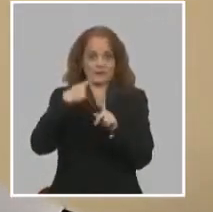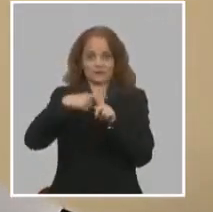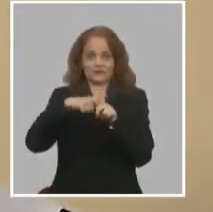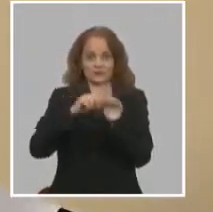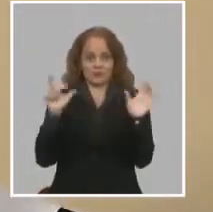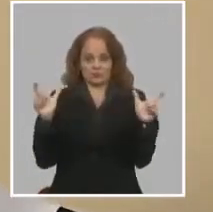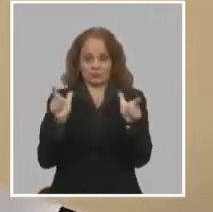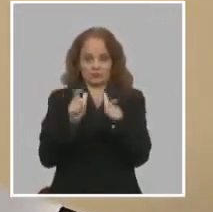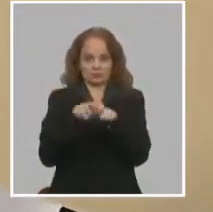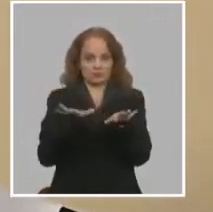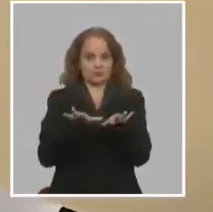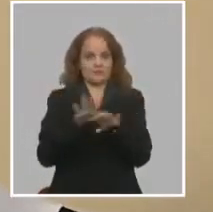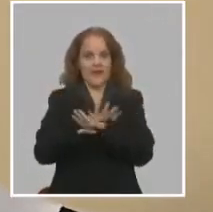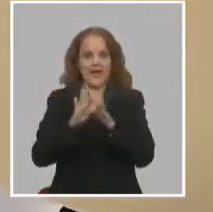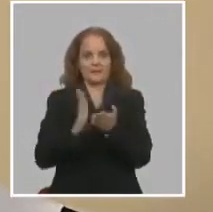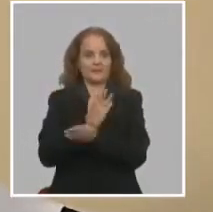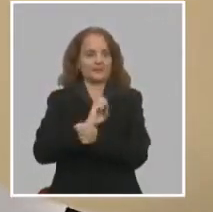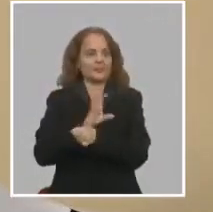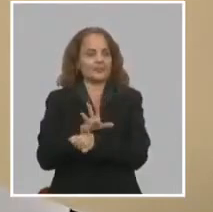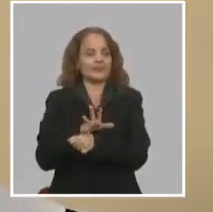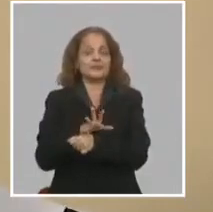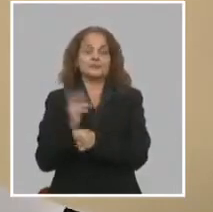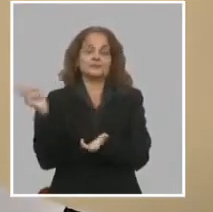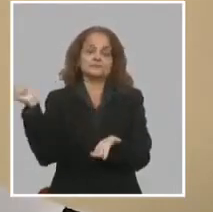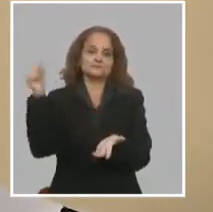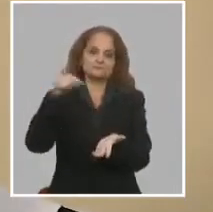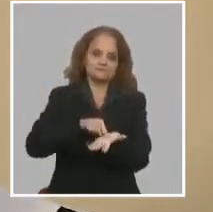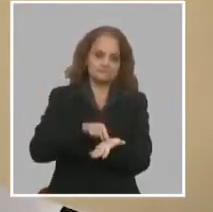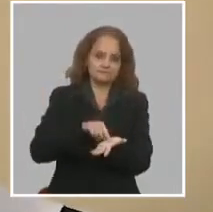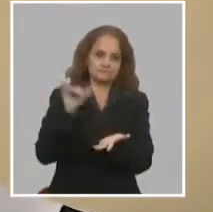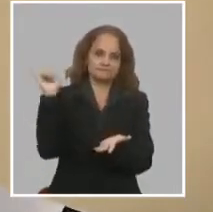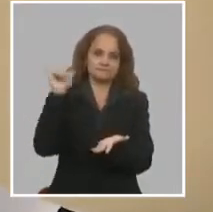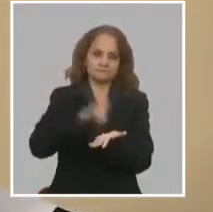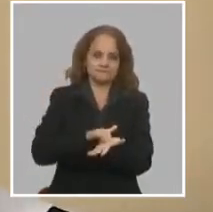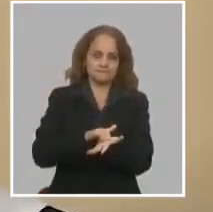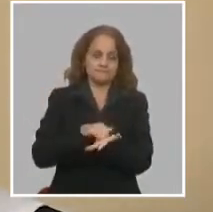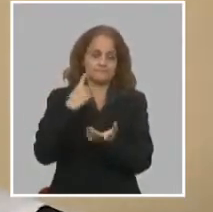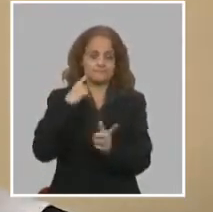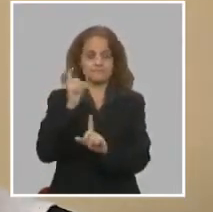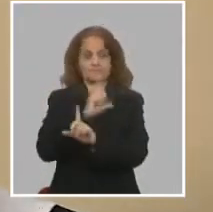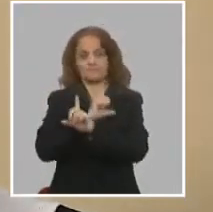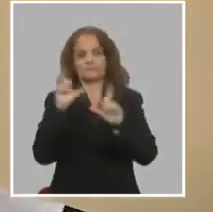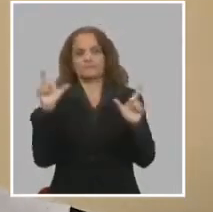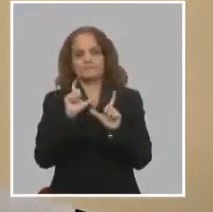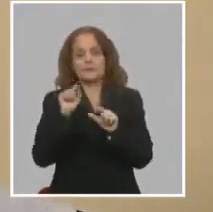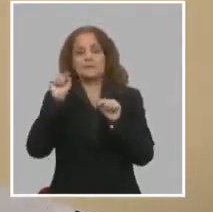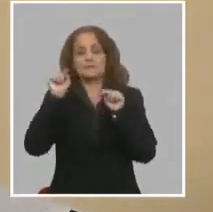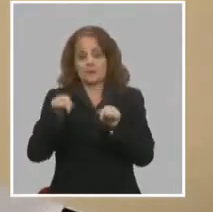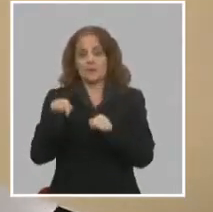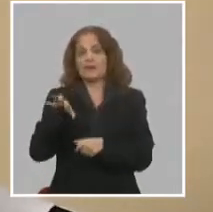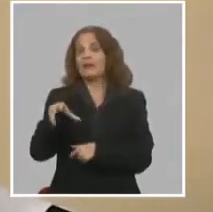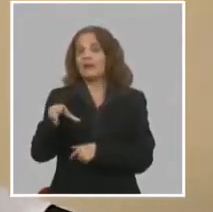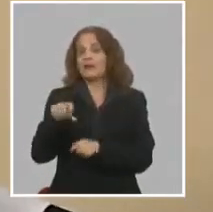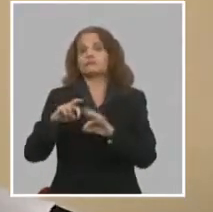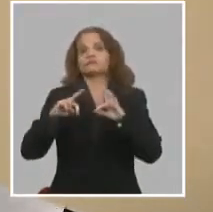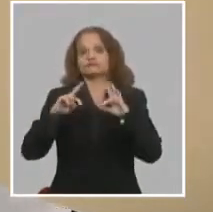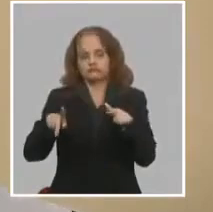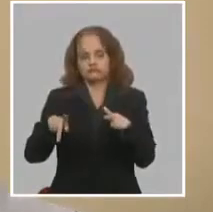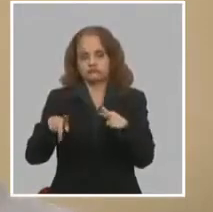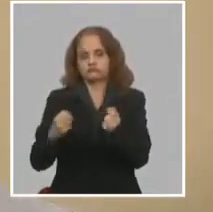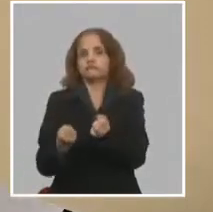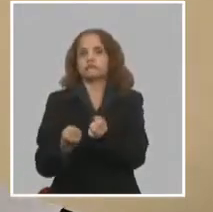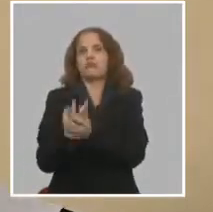todo concluía. Llegamos. Nos sorprendió la situación de La Palma, con llegar hasta